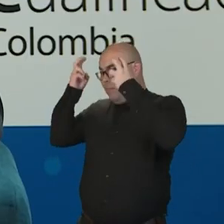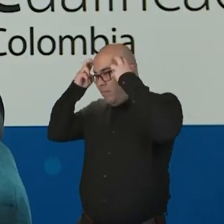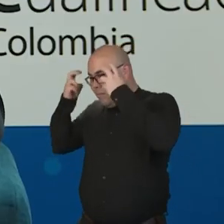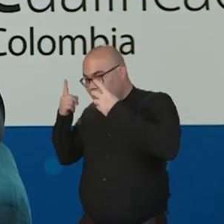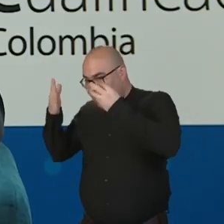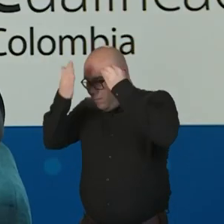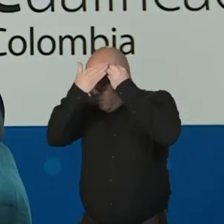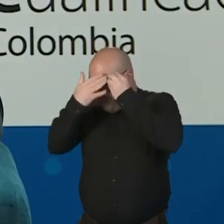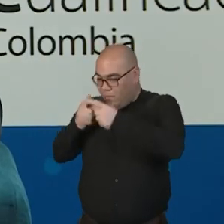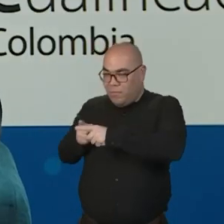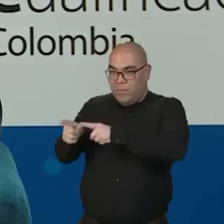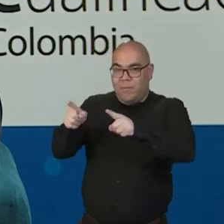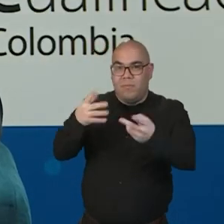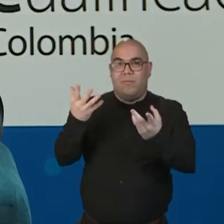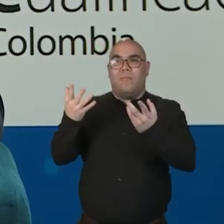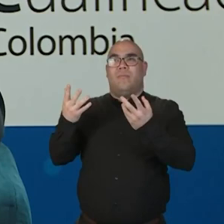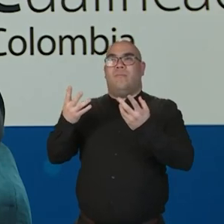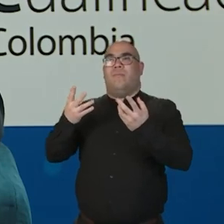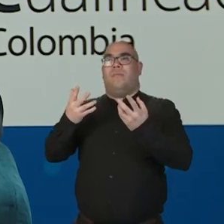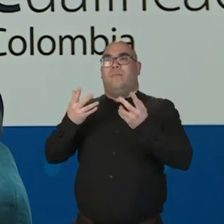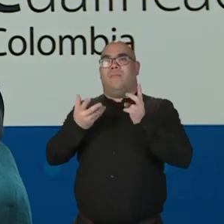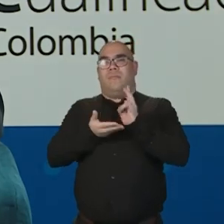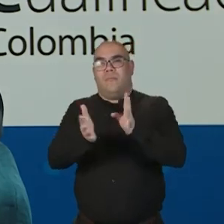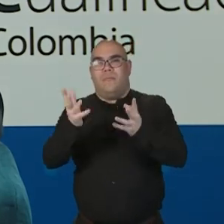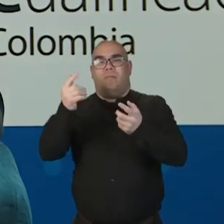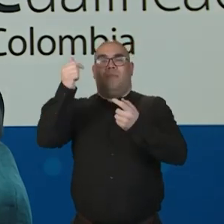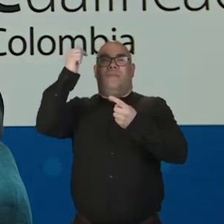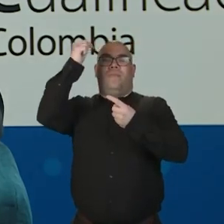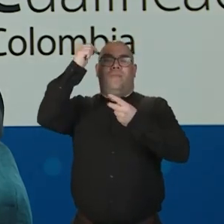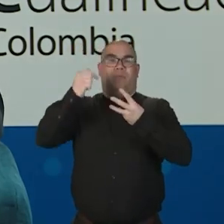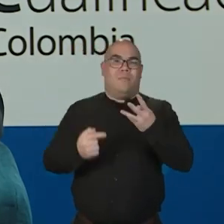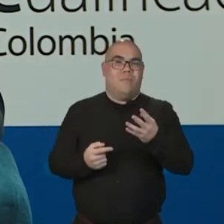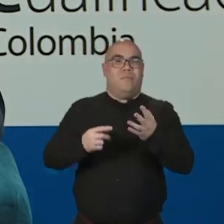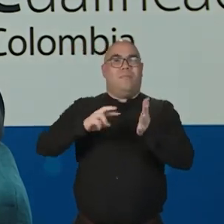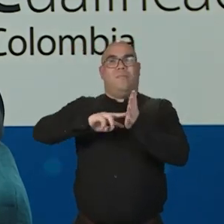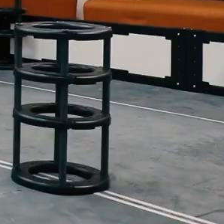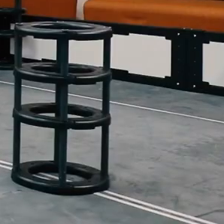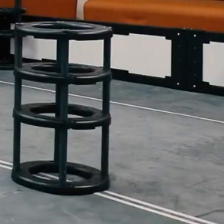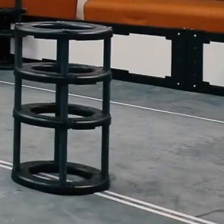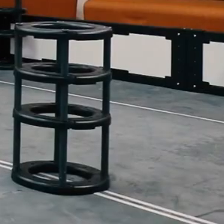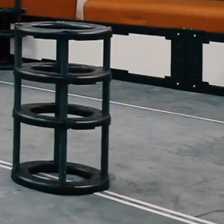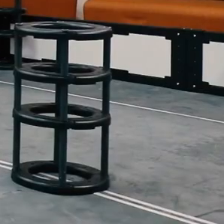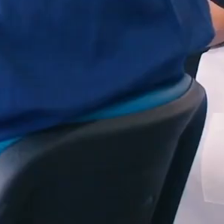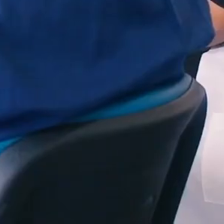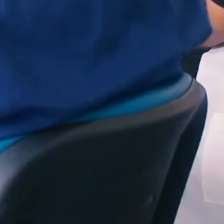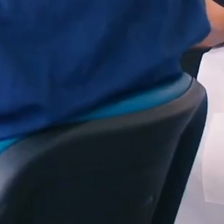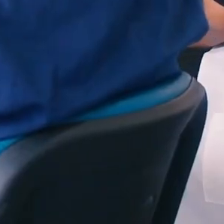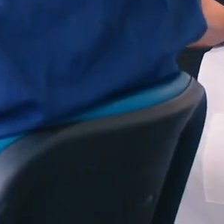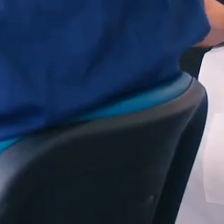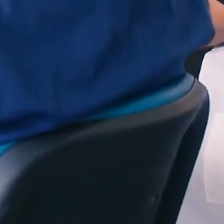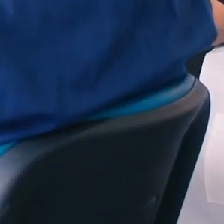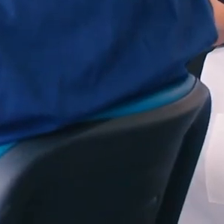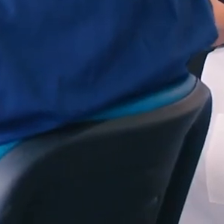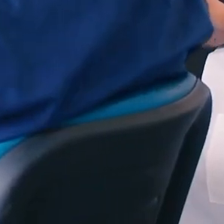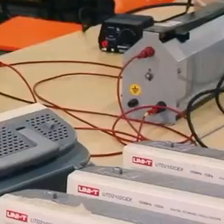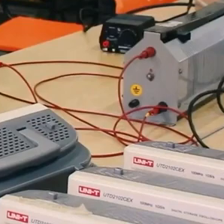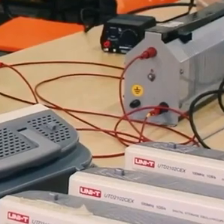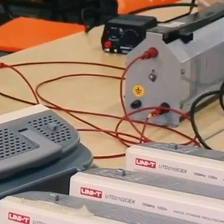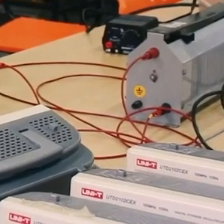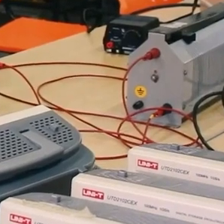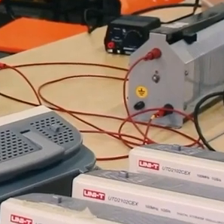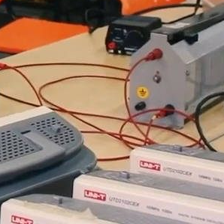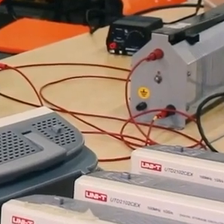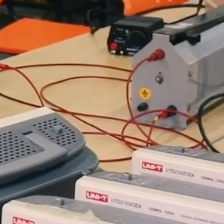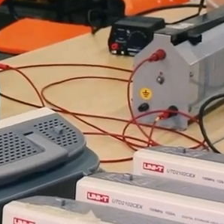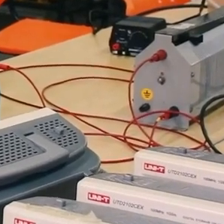Gracias a modalidades, a tecnologías, a incorporación y apropiación de tecnologías, tenemos la posibilidad de la hibridación. Poner